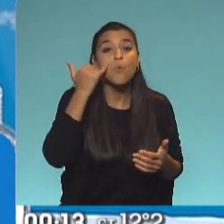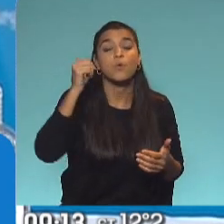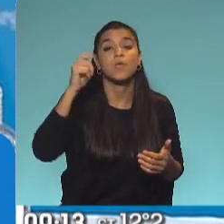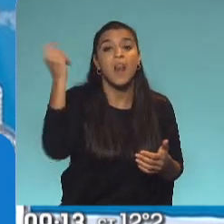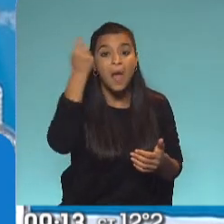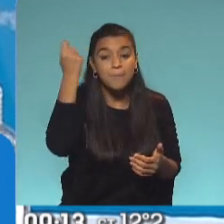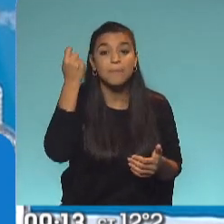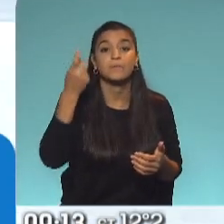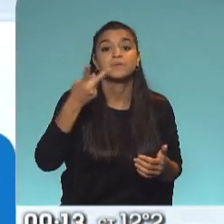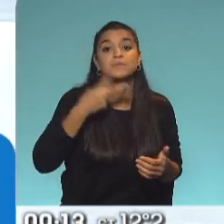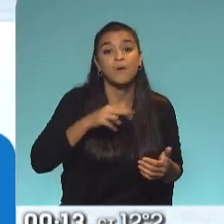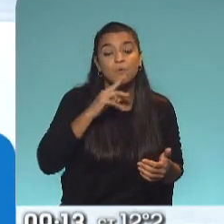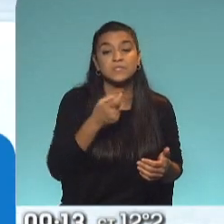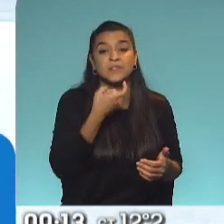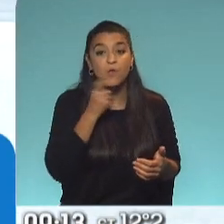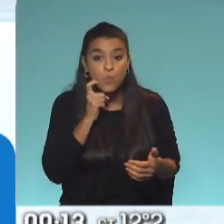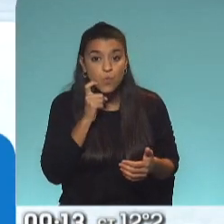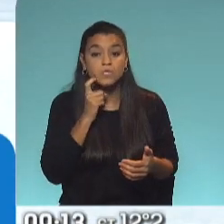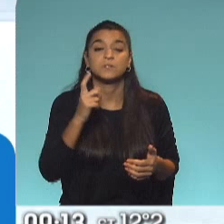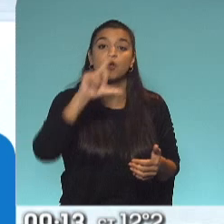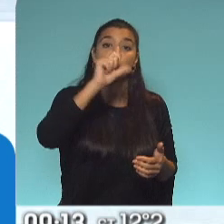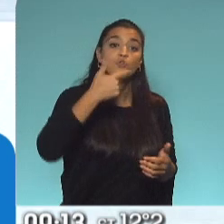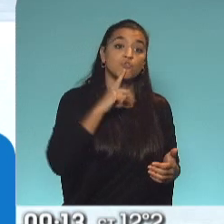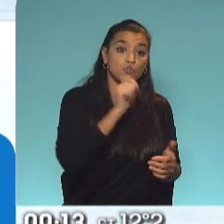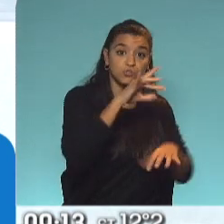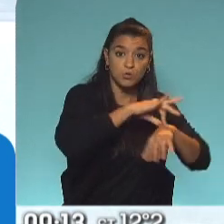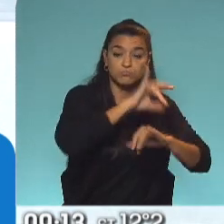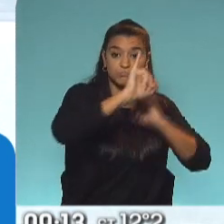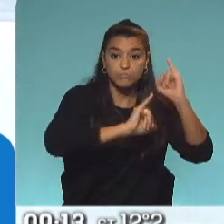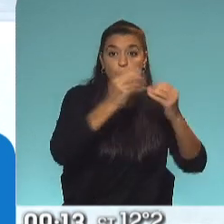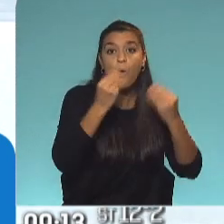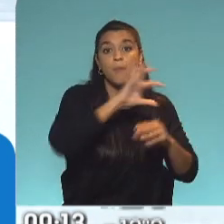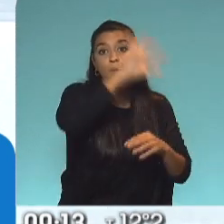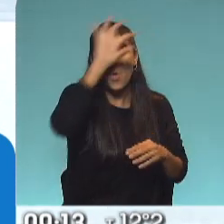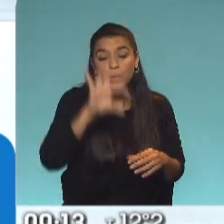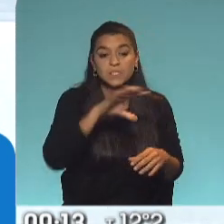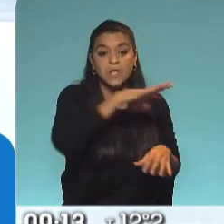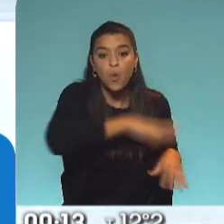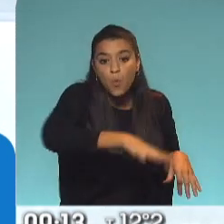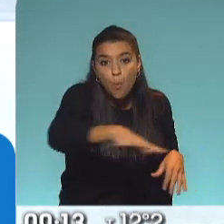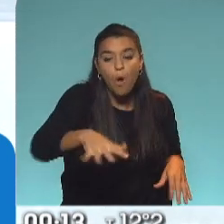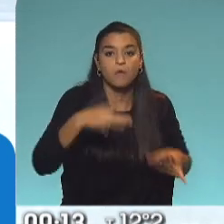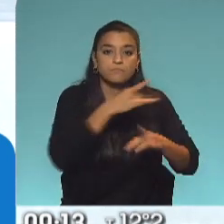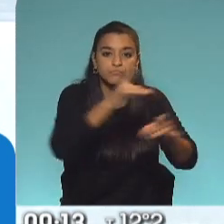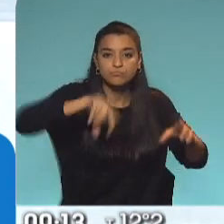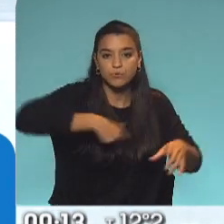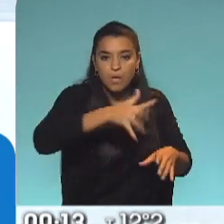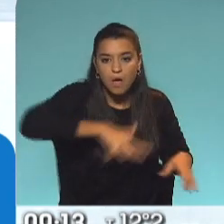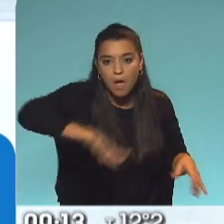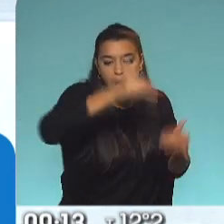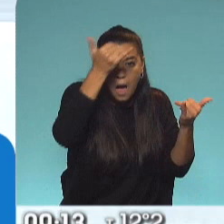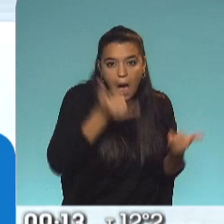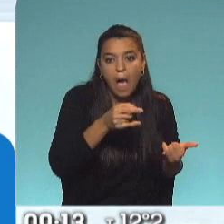y san luís el doctor costa compartió cuáles son las provincias y los departamentos que tienen transmisión comunitarias y